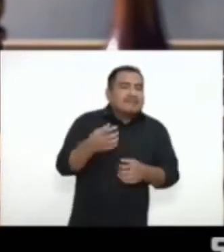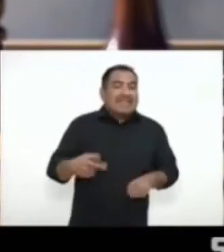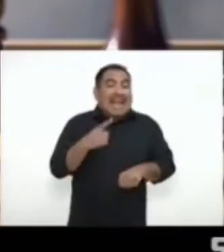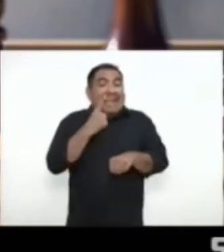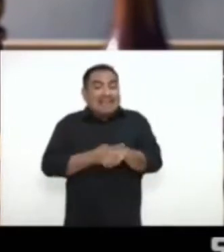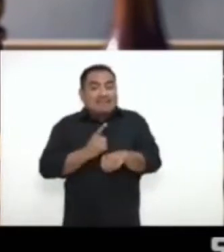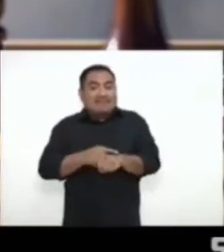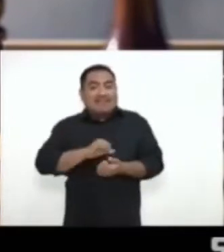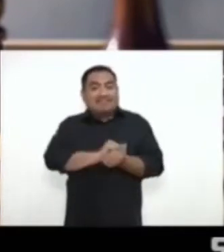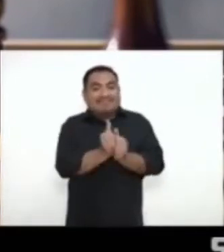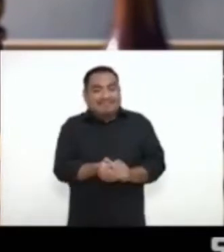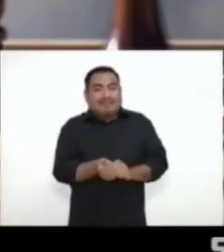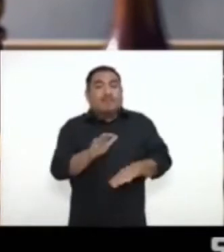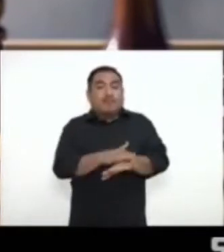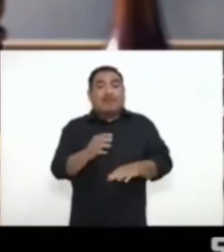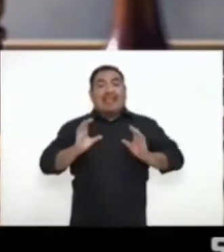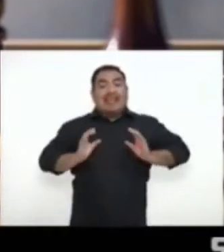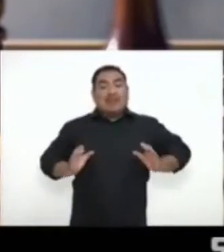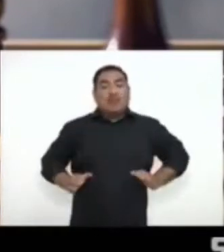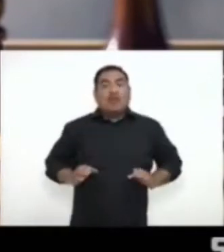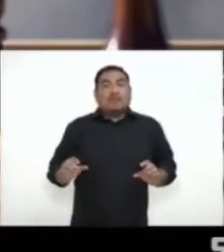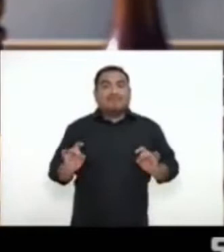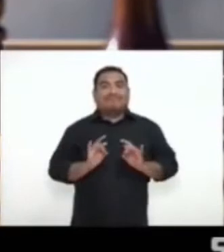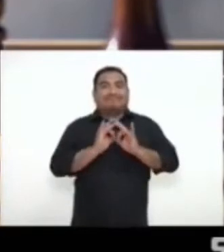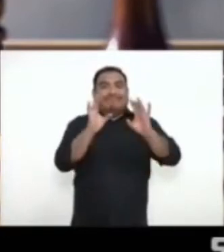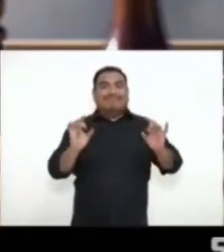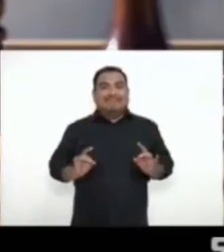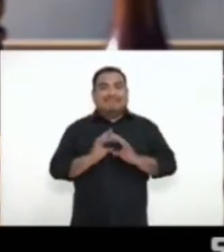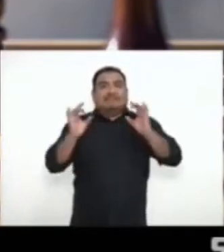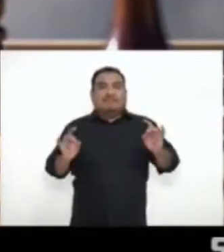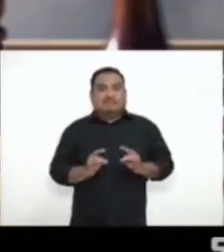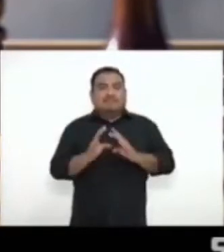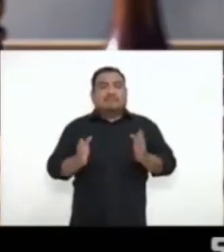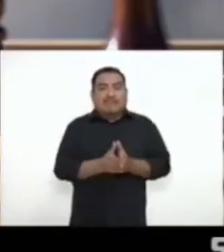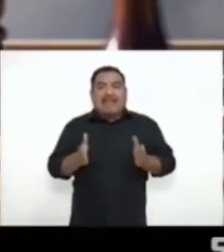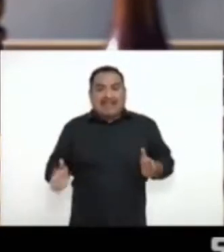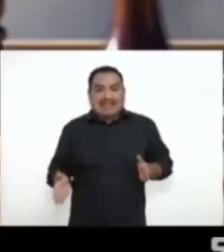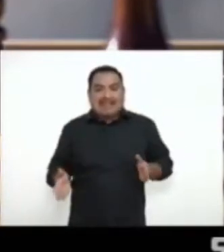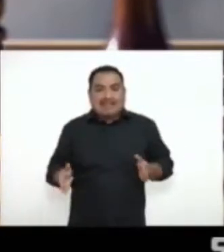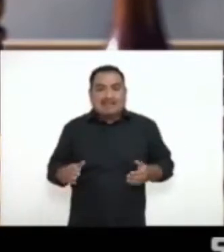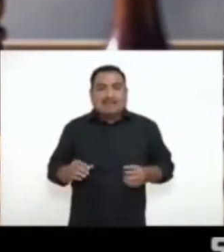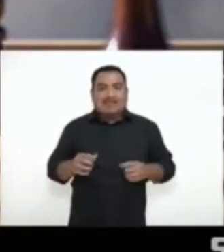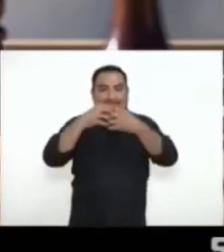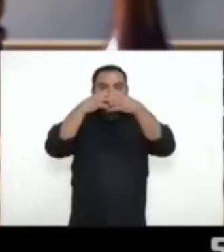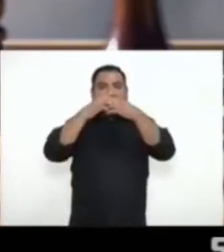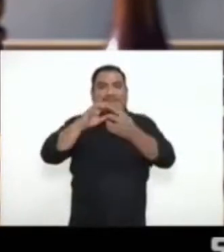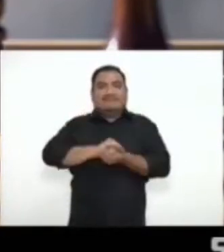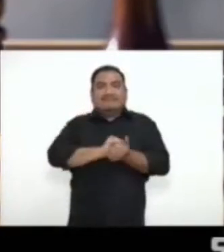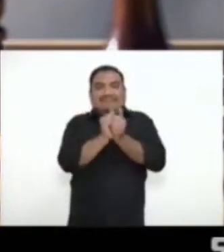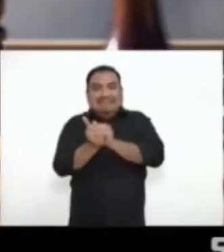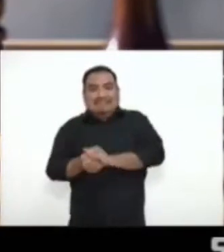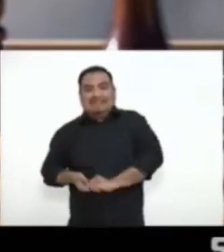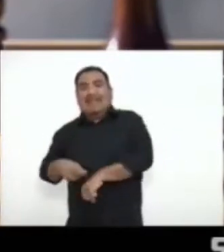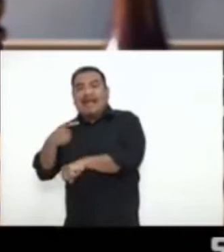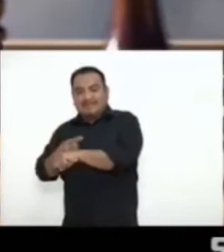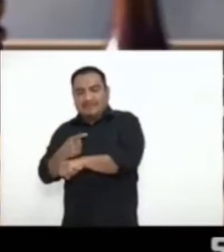esta estrategia de supervivencia ante una situación de estrés. Muchas enfermedades se presentarán